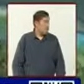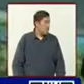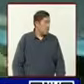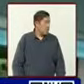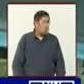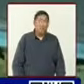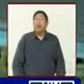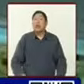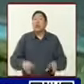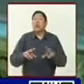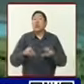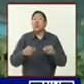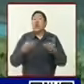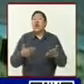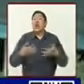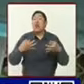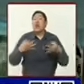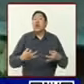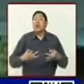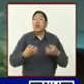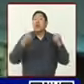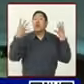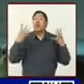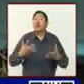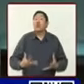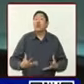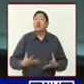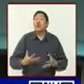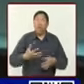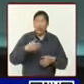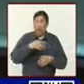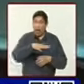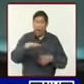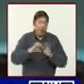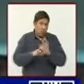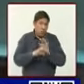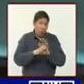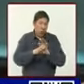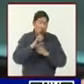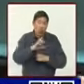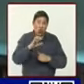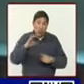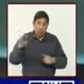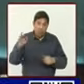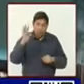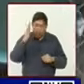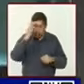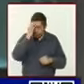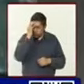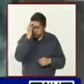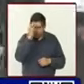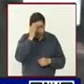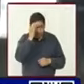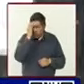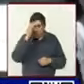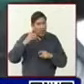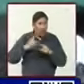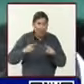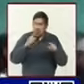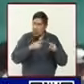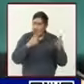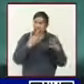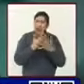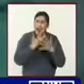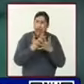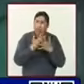Aunque no se tienen todavía cifras oficiales, autoridades judiciales en Cochabamba están preocupadas porque en las diferentes cárceles de